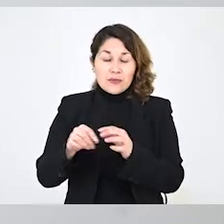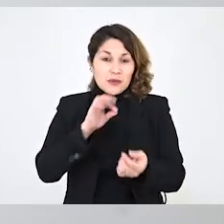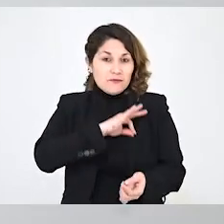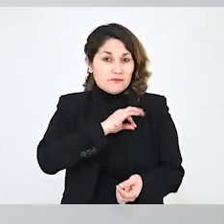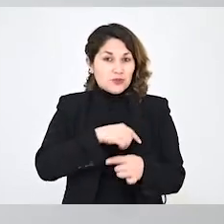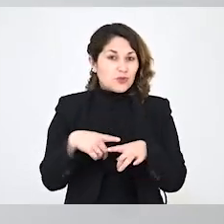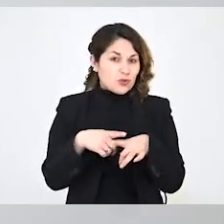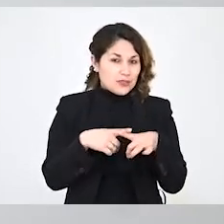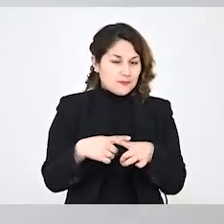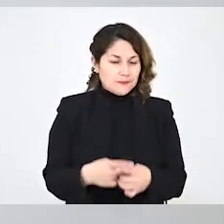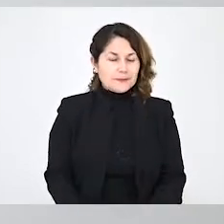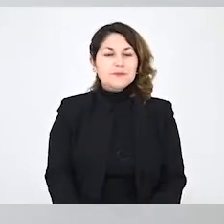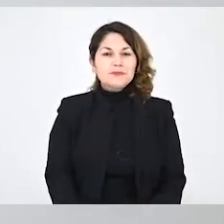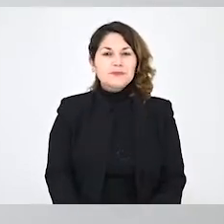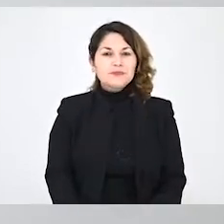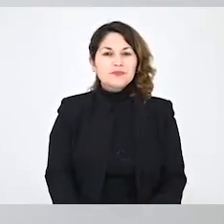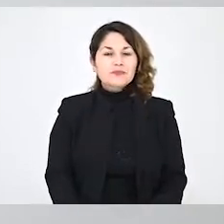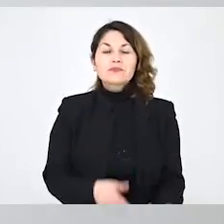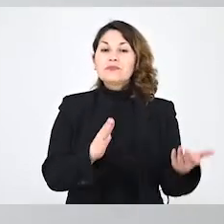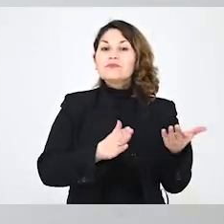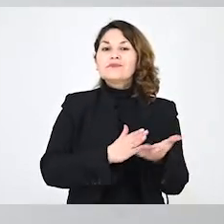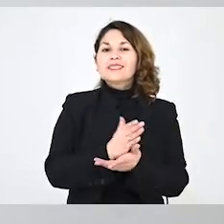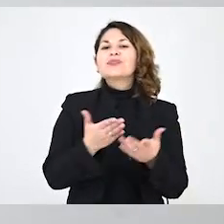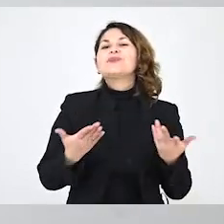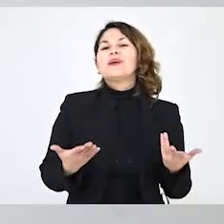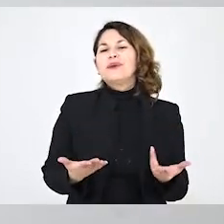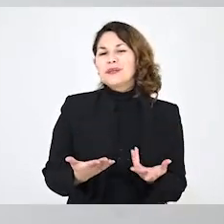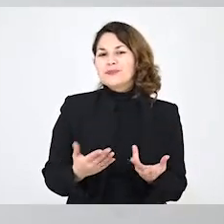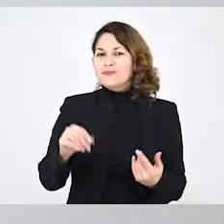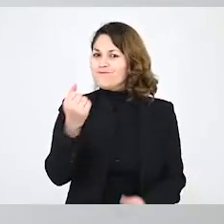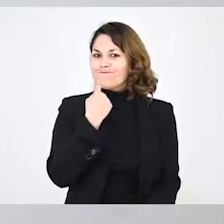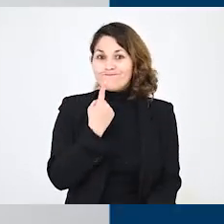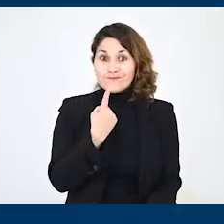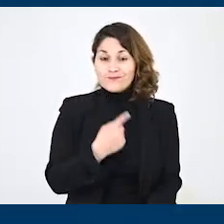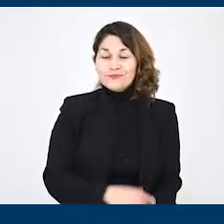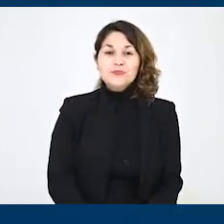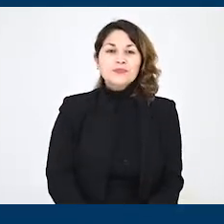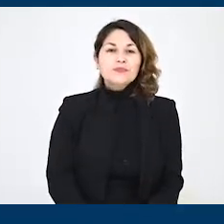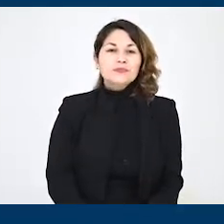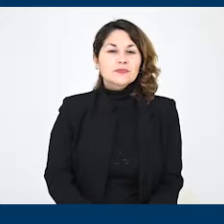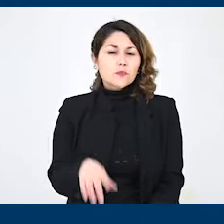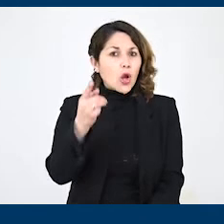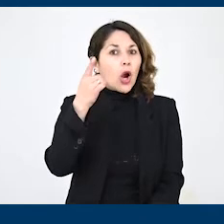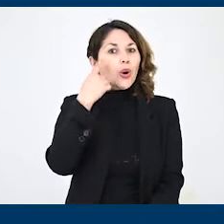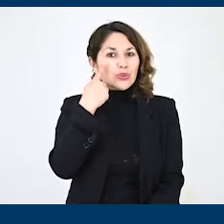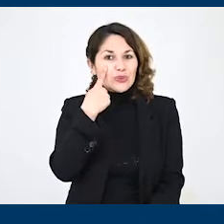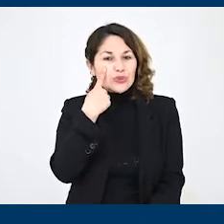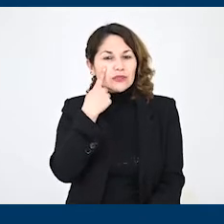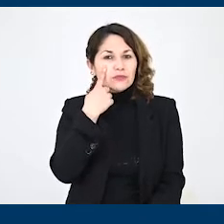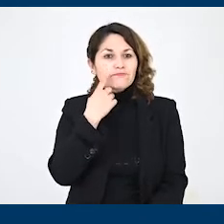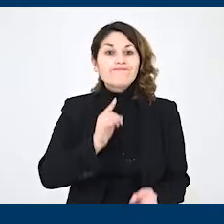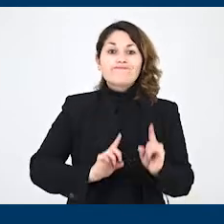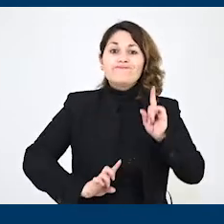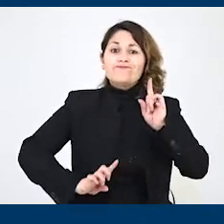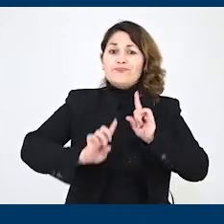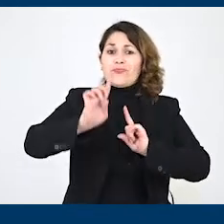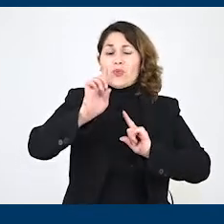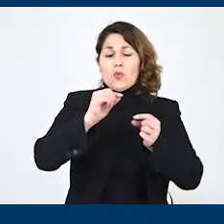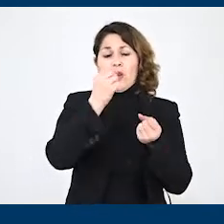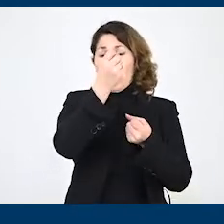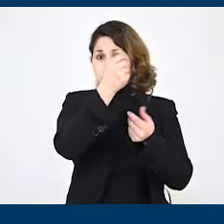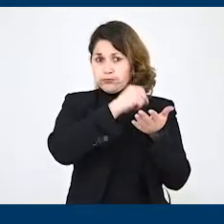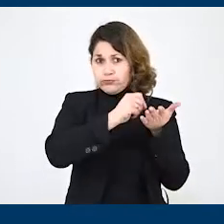por el Fondo para la Educación Previsional de la Subsecretaría de Previsión Social. Iniciaremos esta cápsula con una